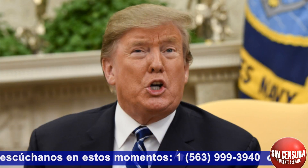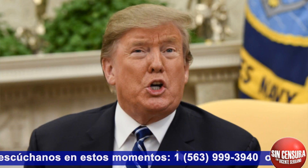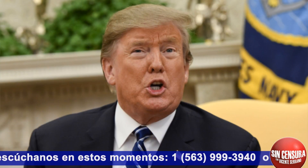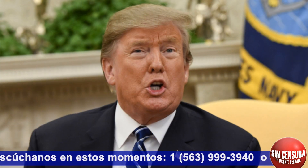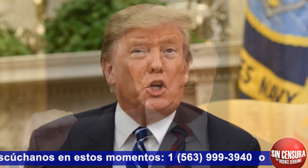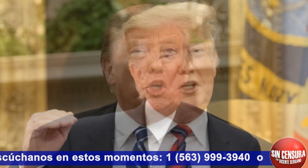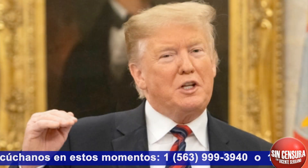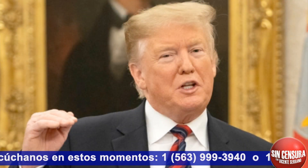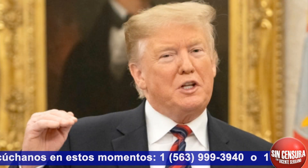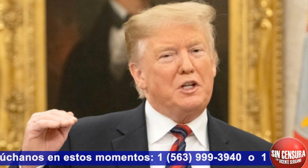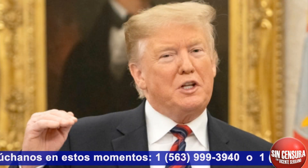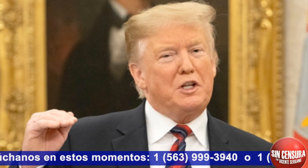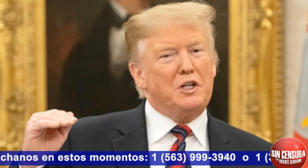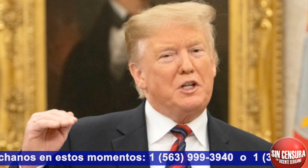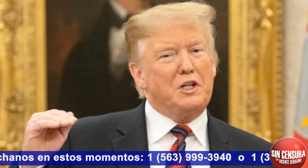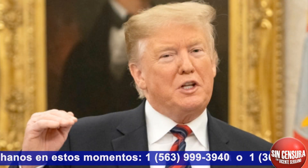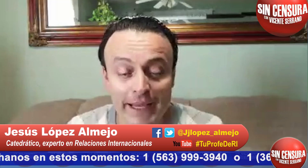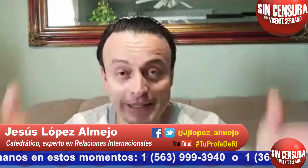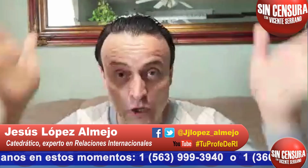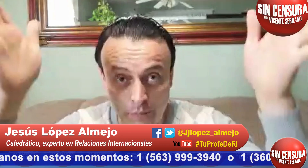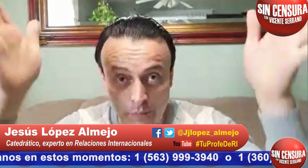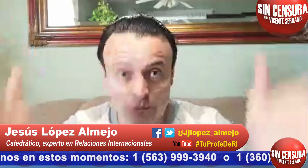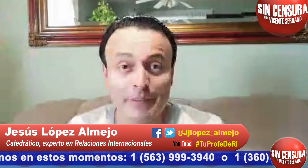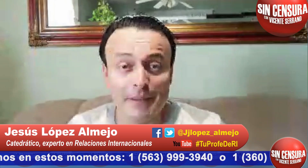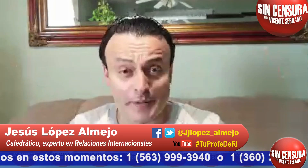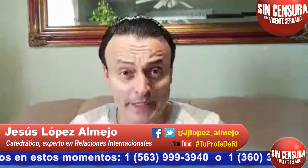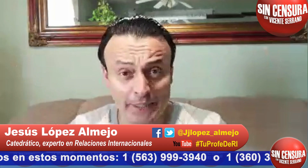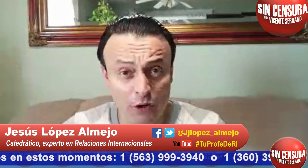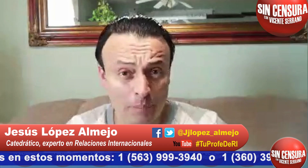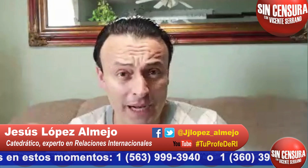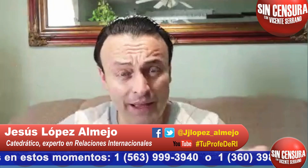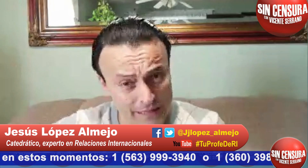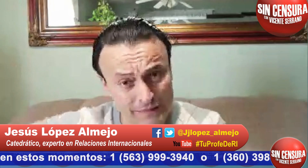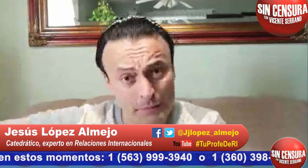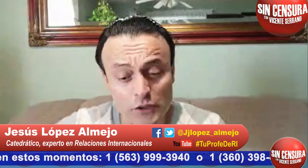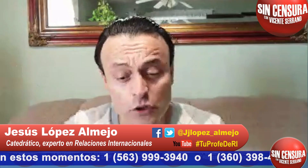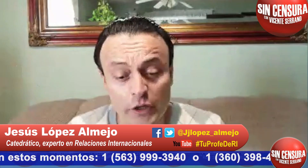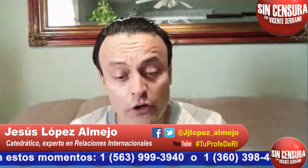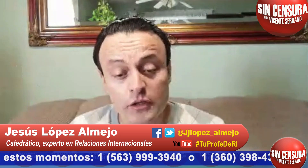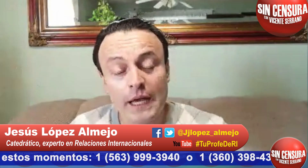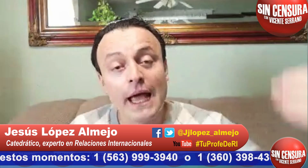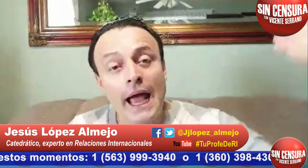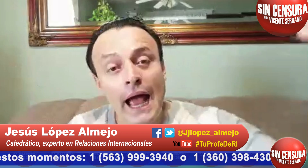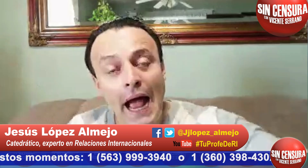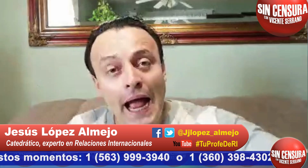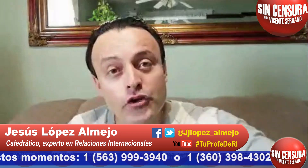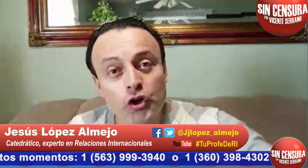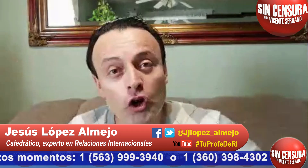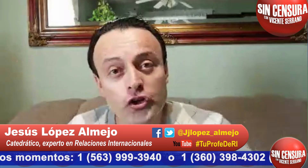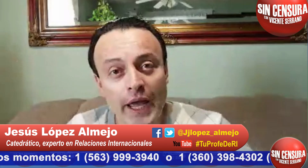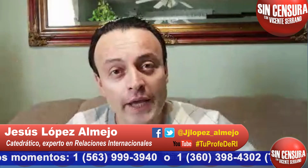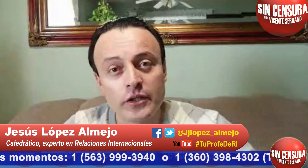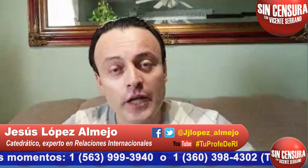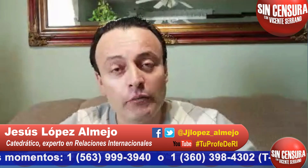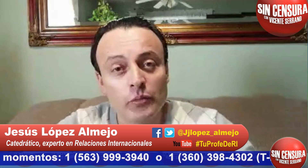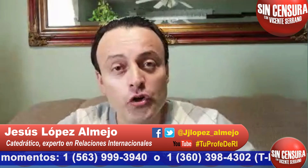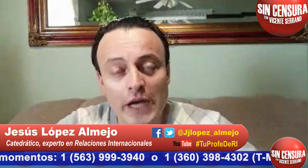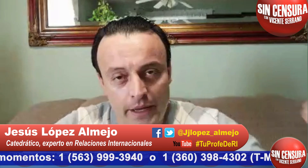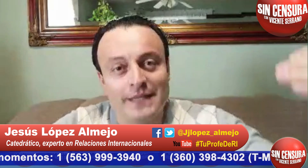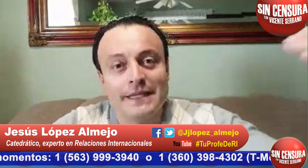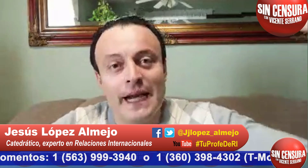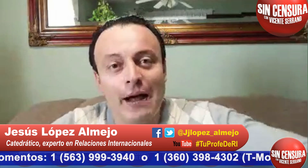Trump puede superar numéricamente, si lo ponemos también en perspectiva comparada en términos históricos, a George H.W. Bush, es